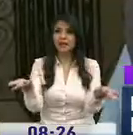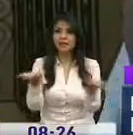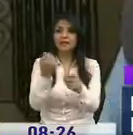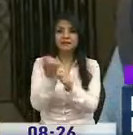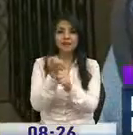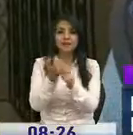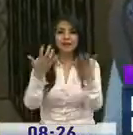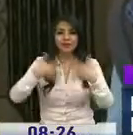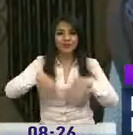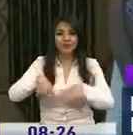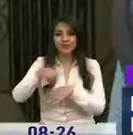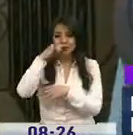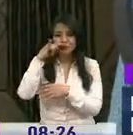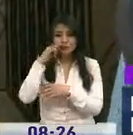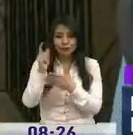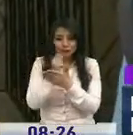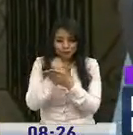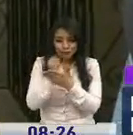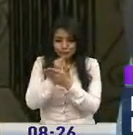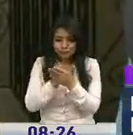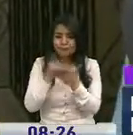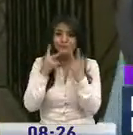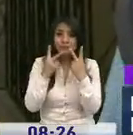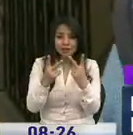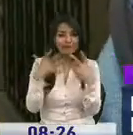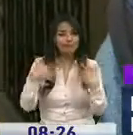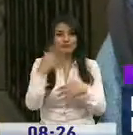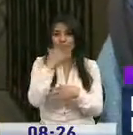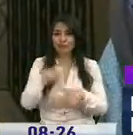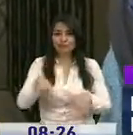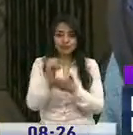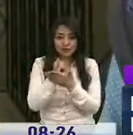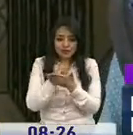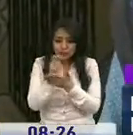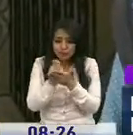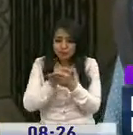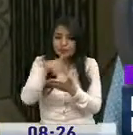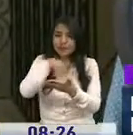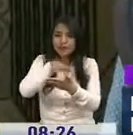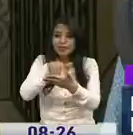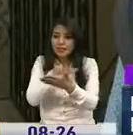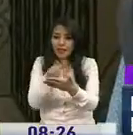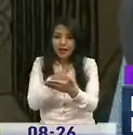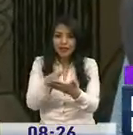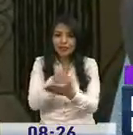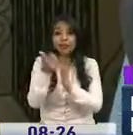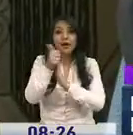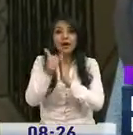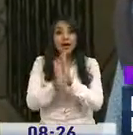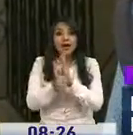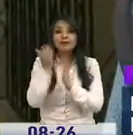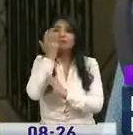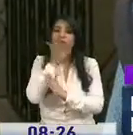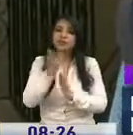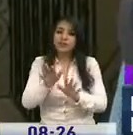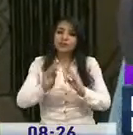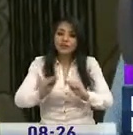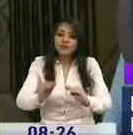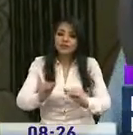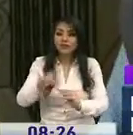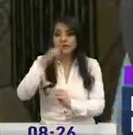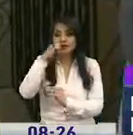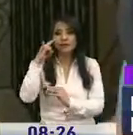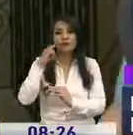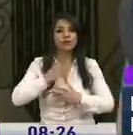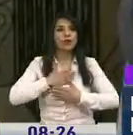trabajo terminado por los pequeños, ¿no? Ver sus obras expuestas. Esto justamente, el arte es una linda forma en que los